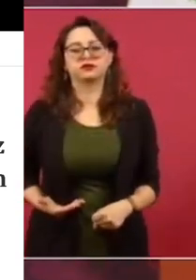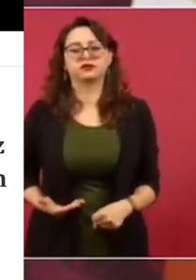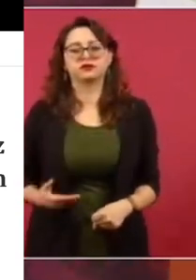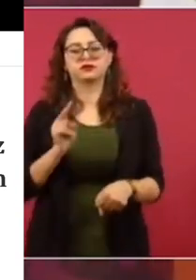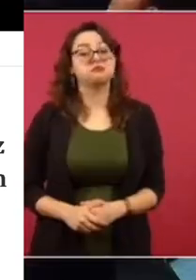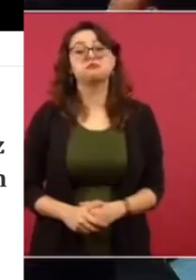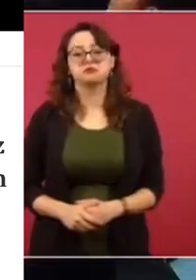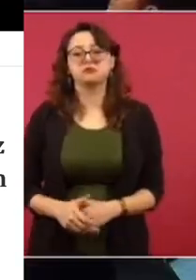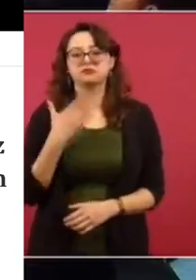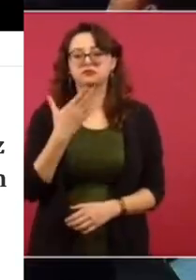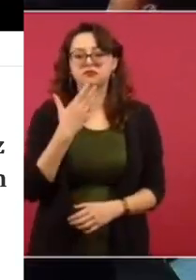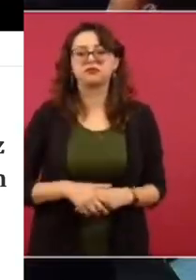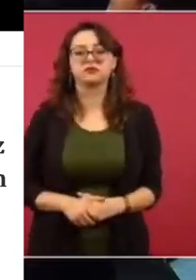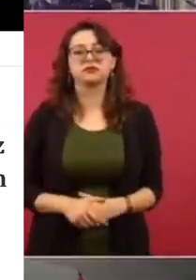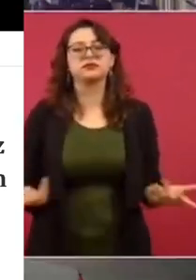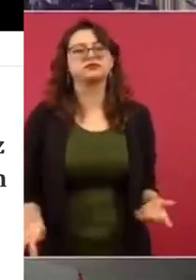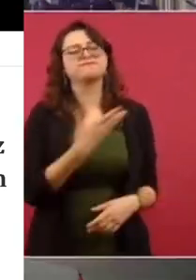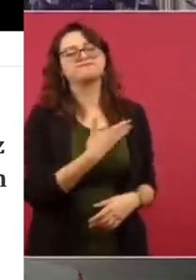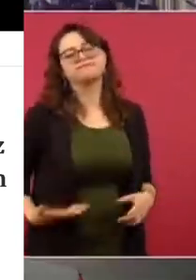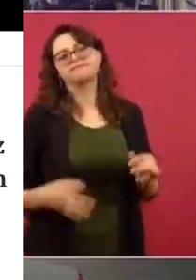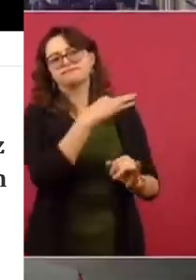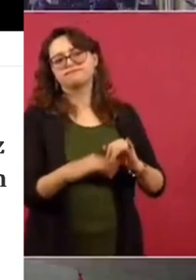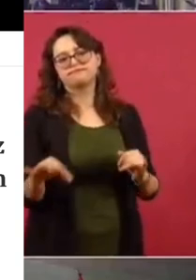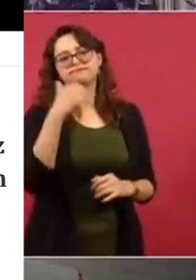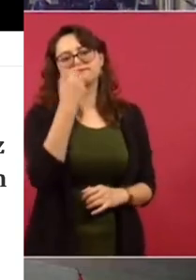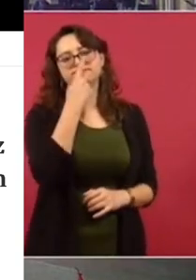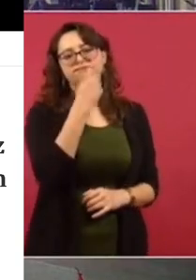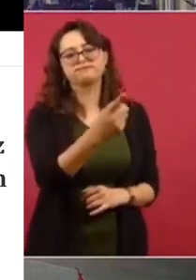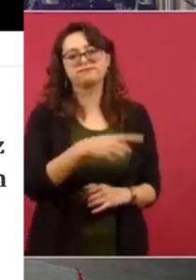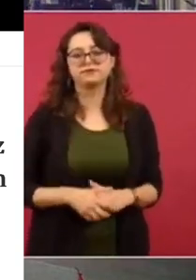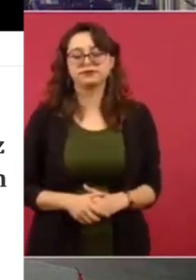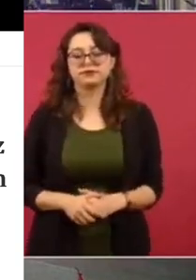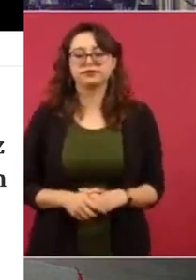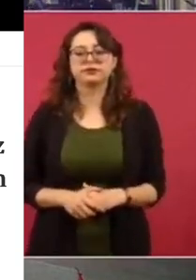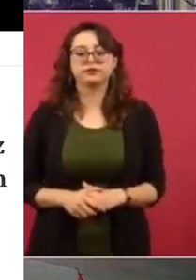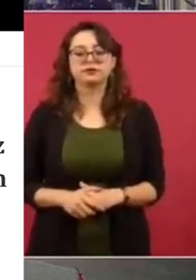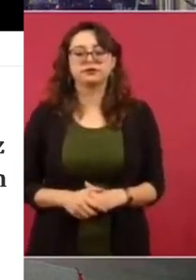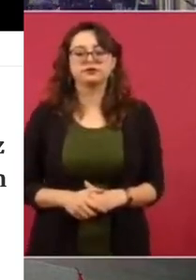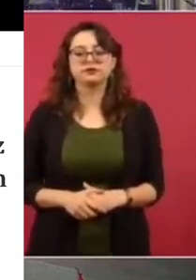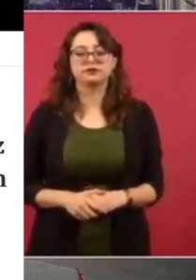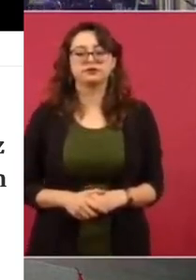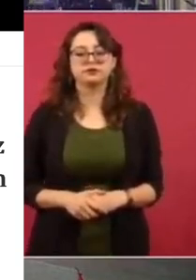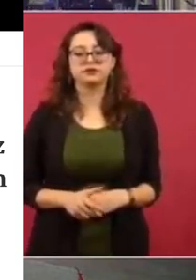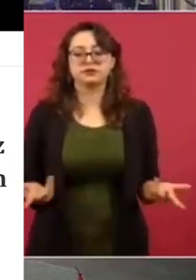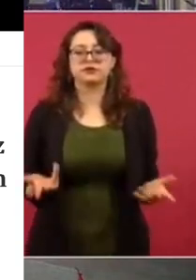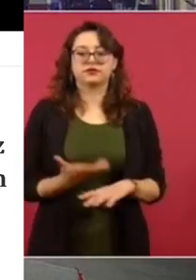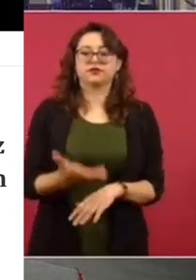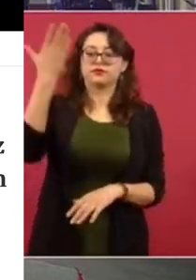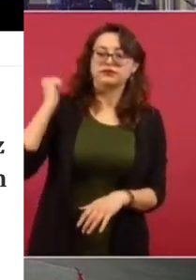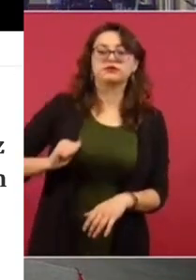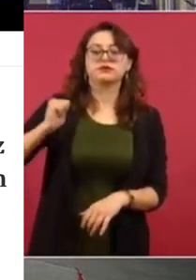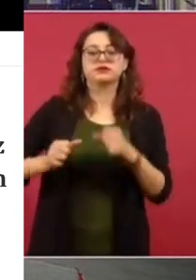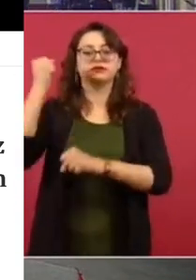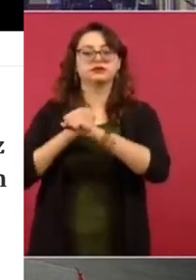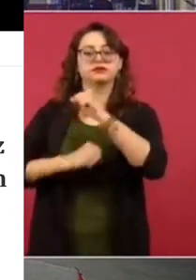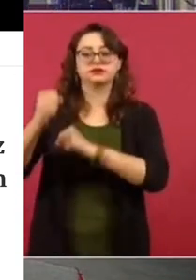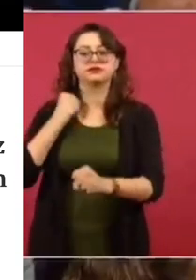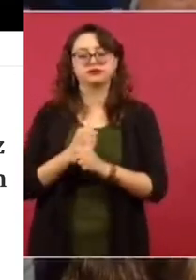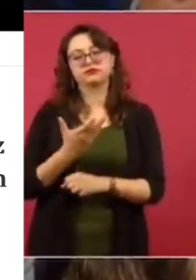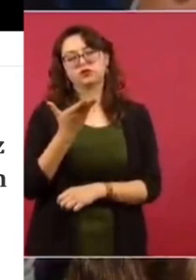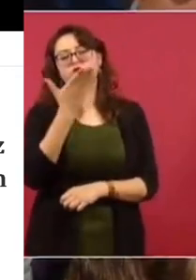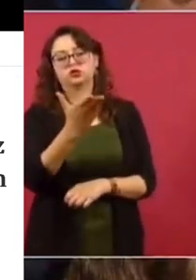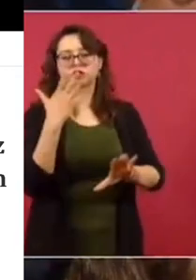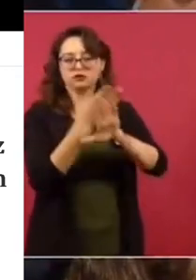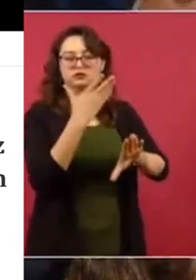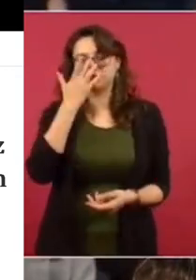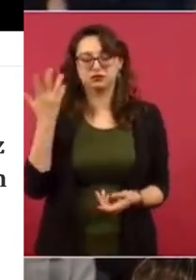de Nicaragua. Presidente, nada más para concluir, ¿no son estas una de las quejas, de los anhelos, de los deseos que tenía la oposición desde hace muchos años, cuando usted formaba parte de la oposición,